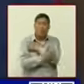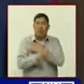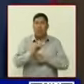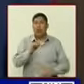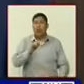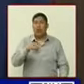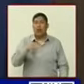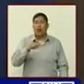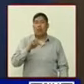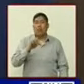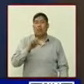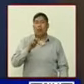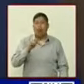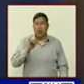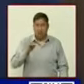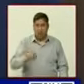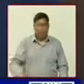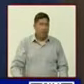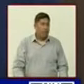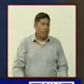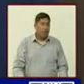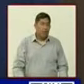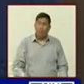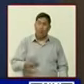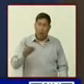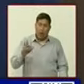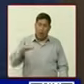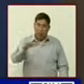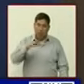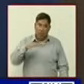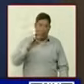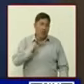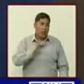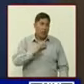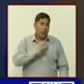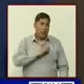El comité impulsor de Faja Norte,